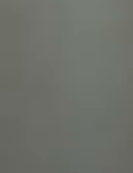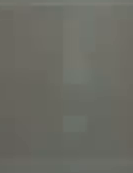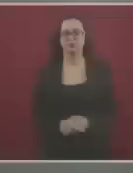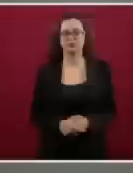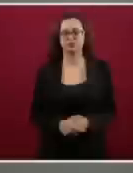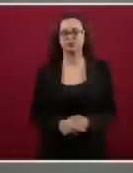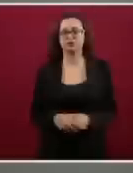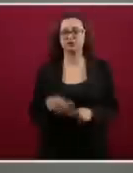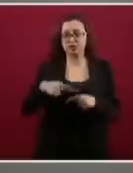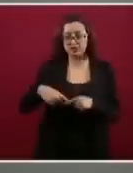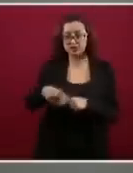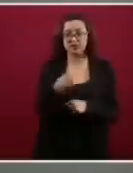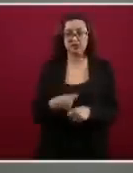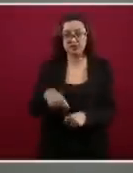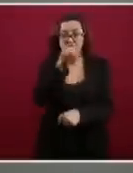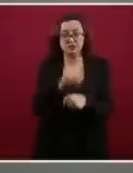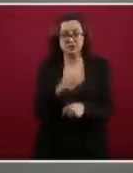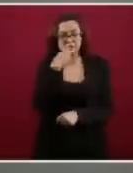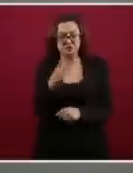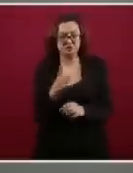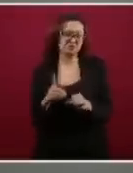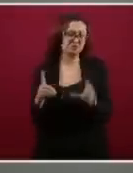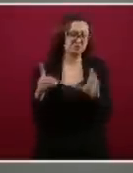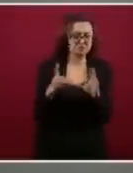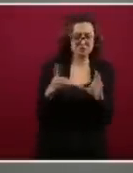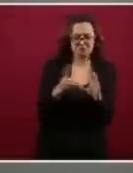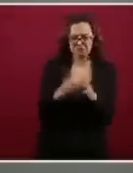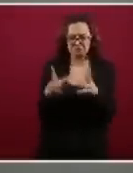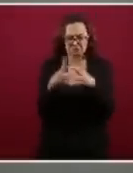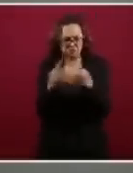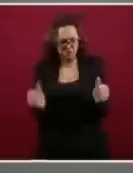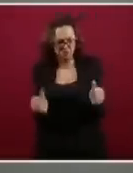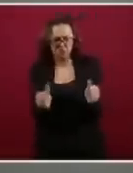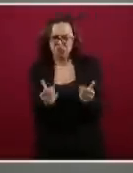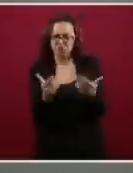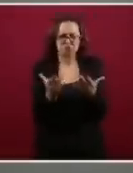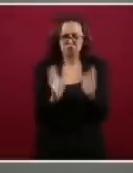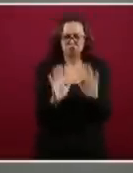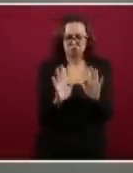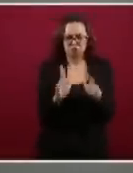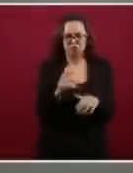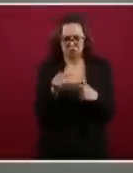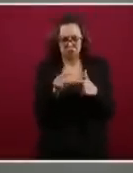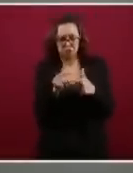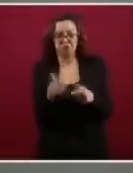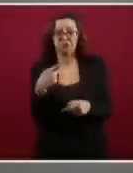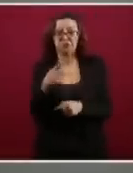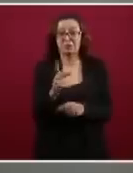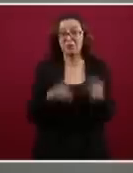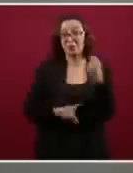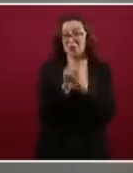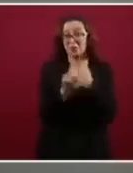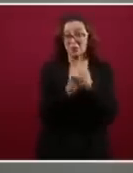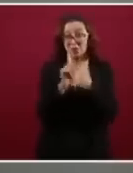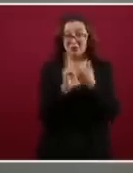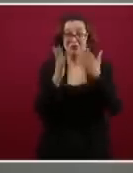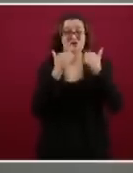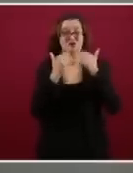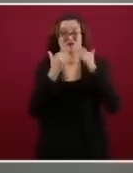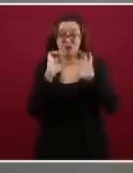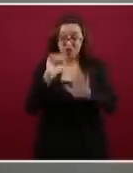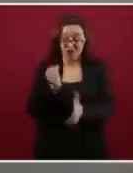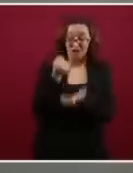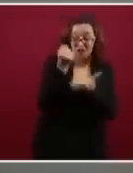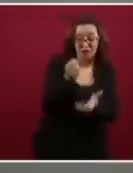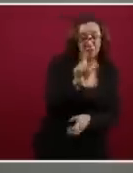no van a desaparecer los CAED, pero que hay un gran problema: no hay presupuesto para el 2020 y que eso es situación de la Secretaría de Hacienda y Crédito